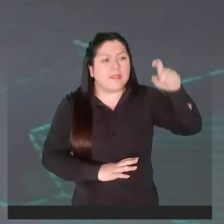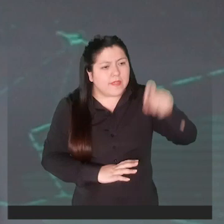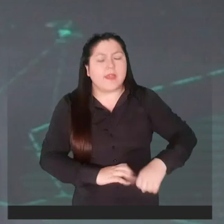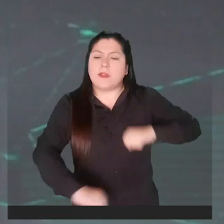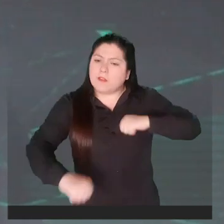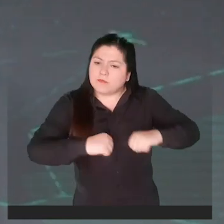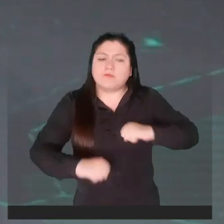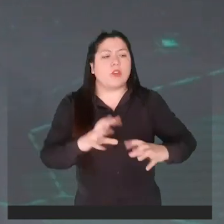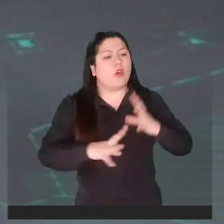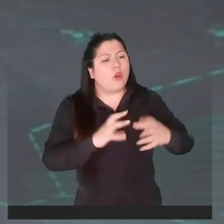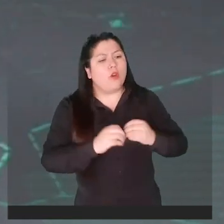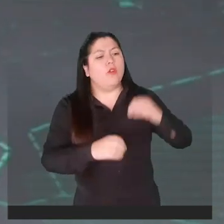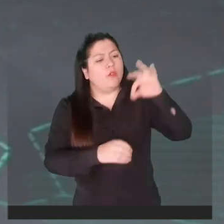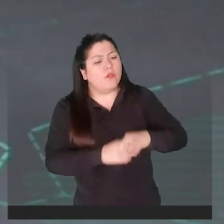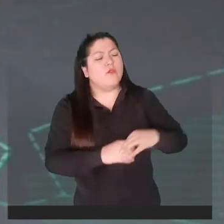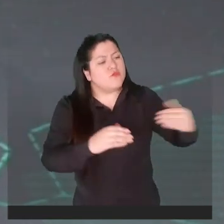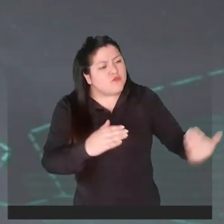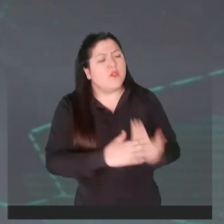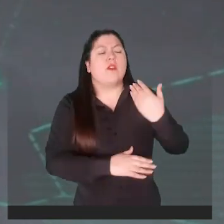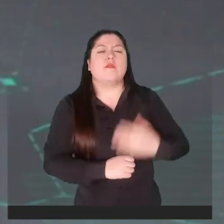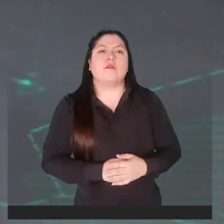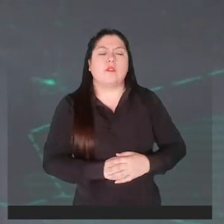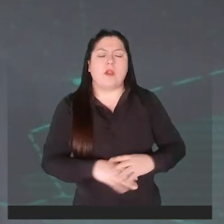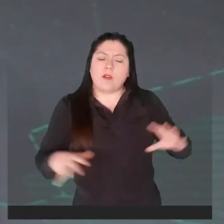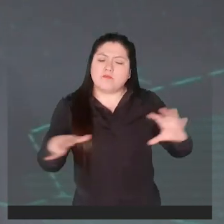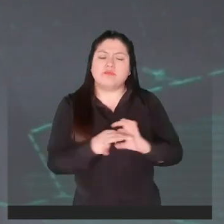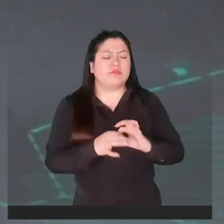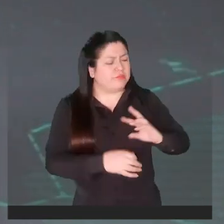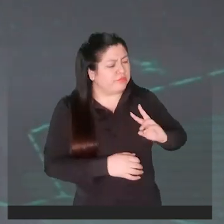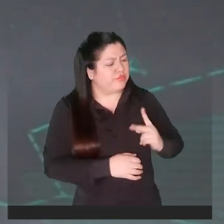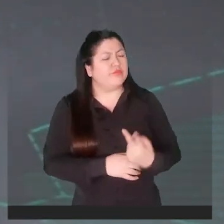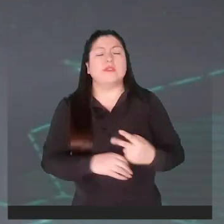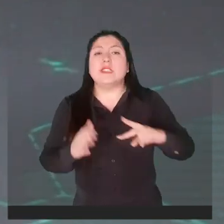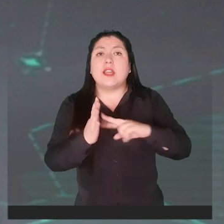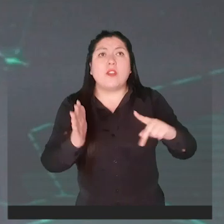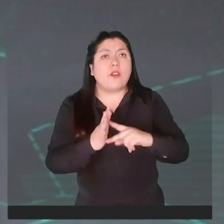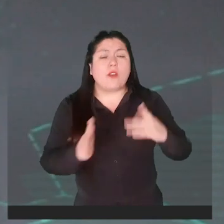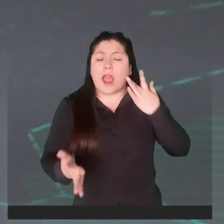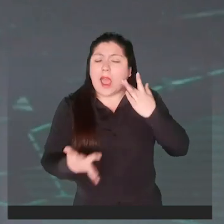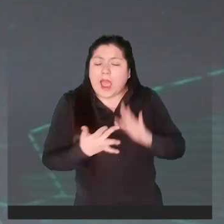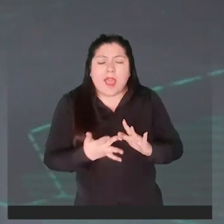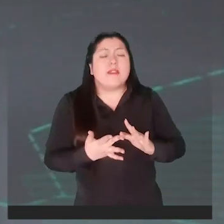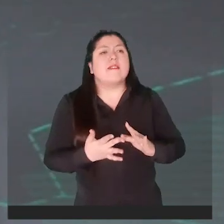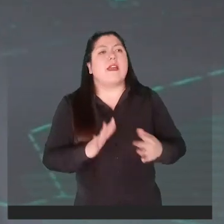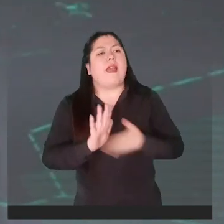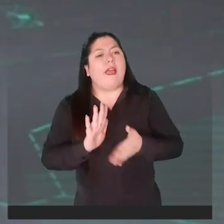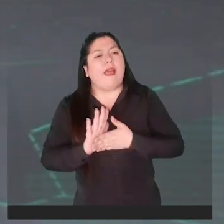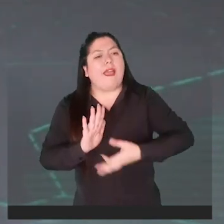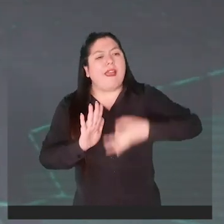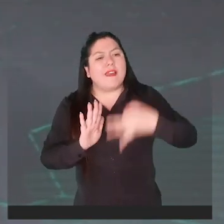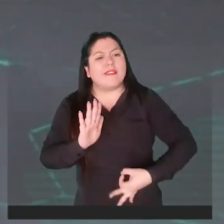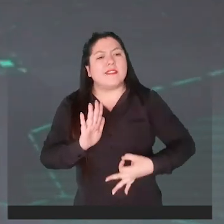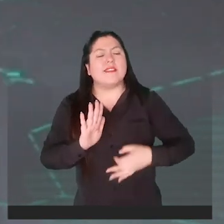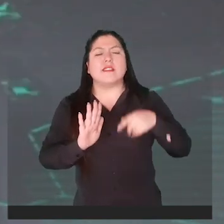tener un código electoral moderno, articulado con esta transición tecnológica, que sea